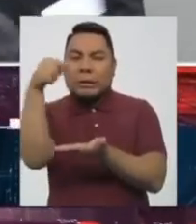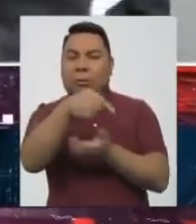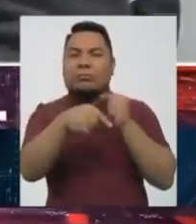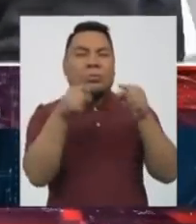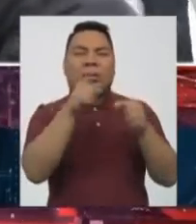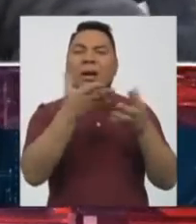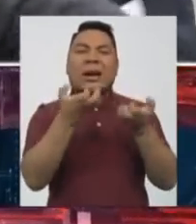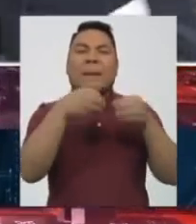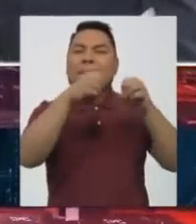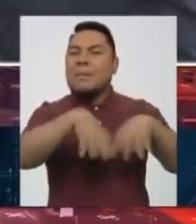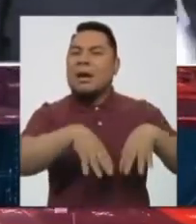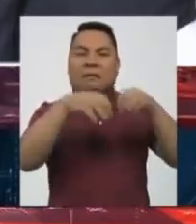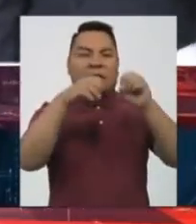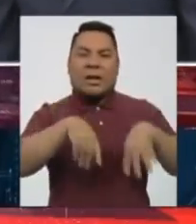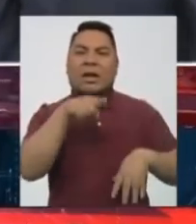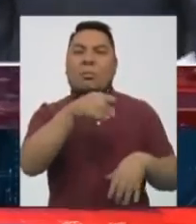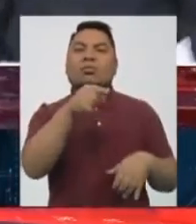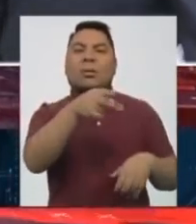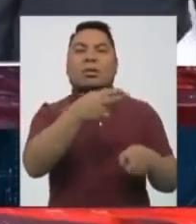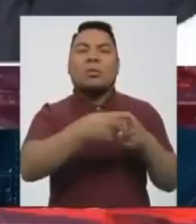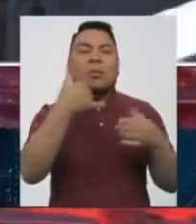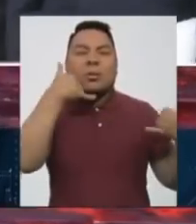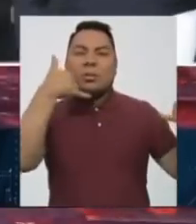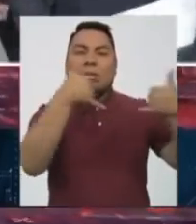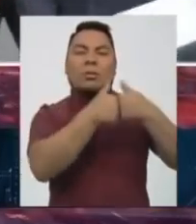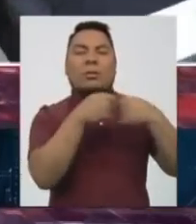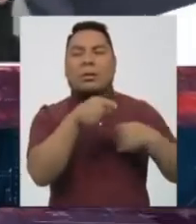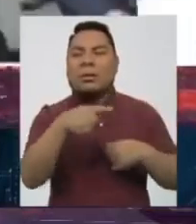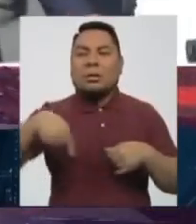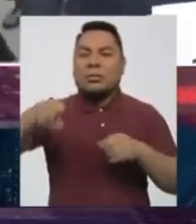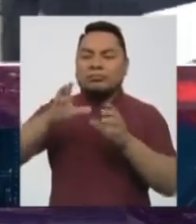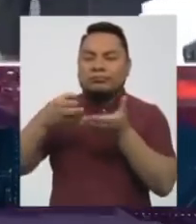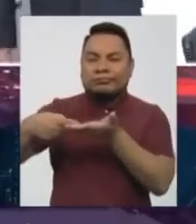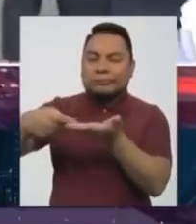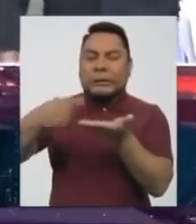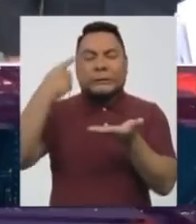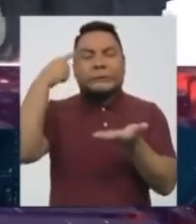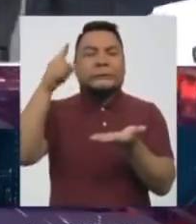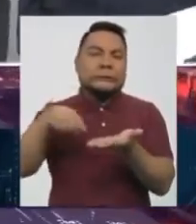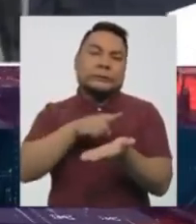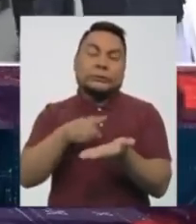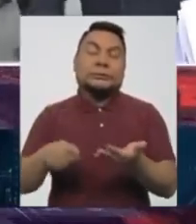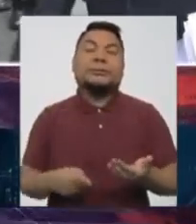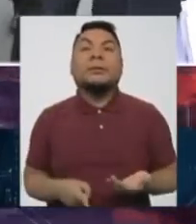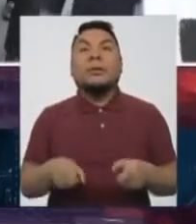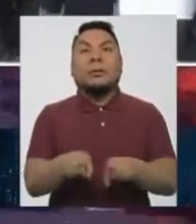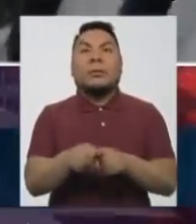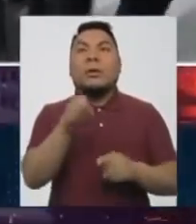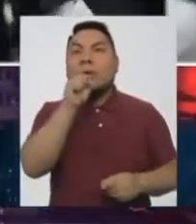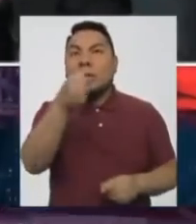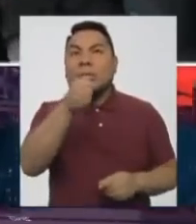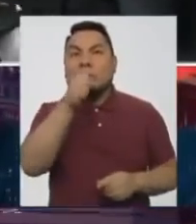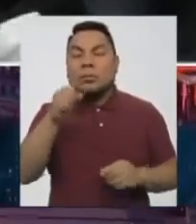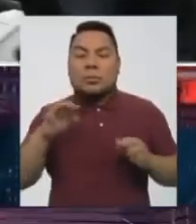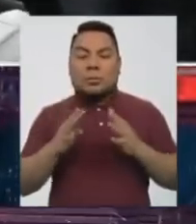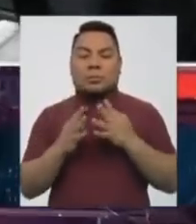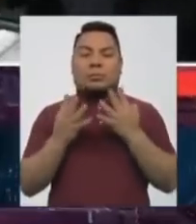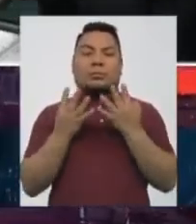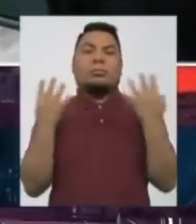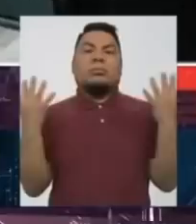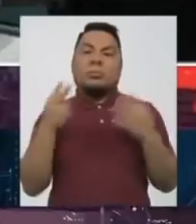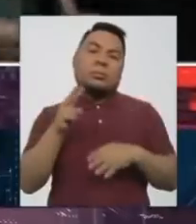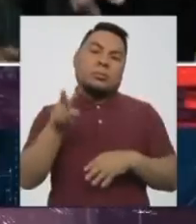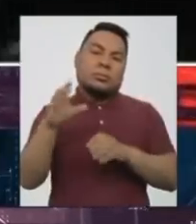Palacio Legislativo sin dar ningún tipo de declaración a los medios de prensa, debido también a las medidas de seguridad que adoptó